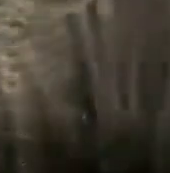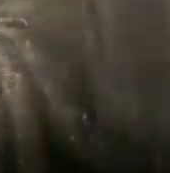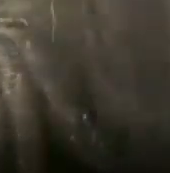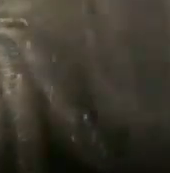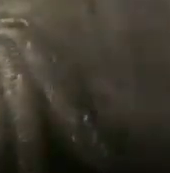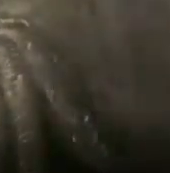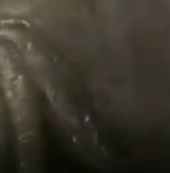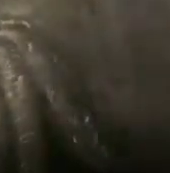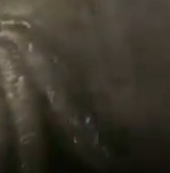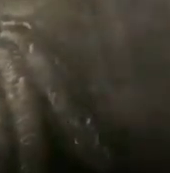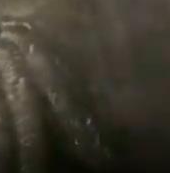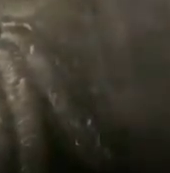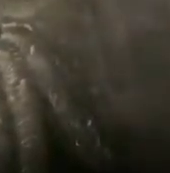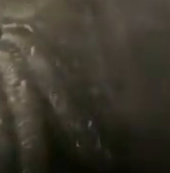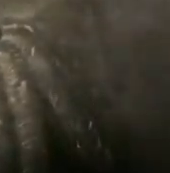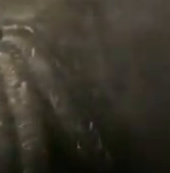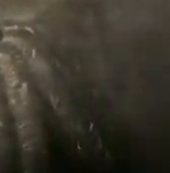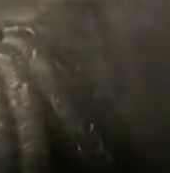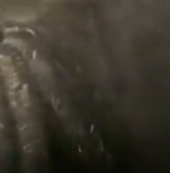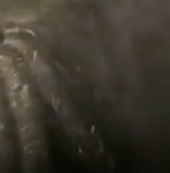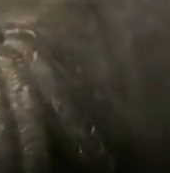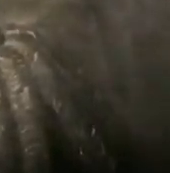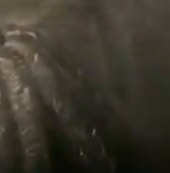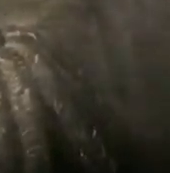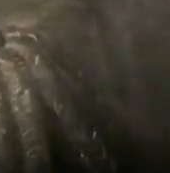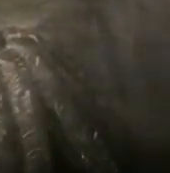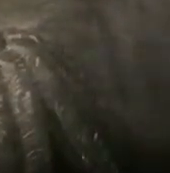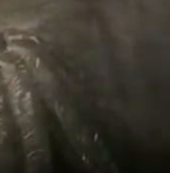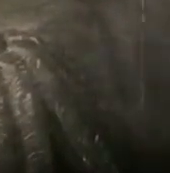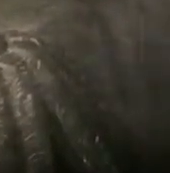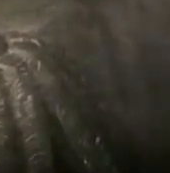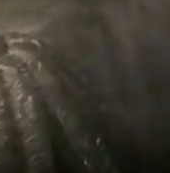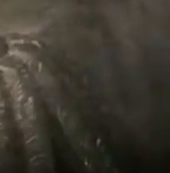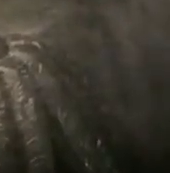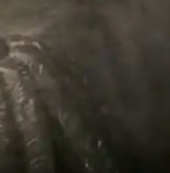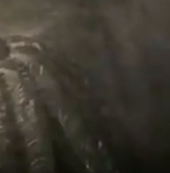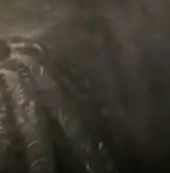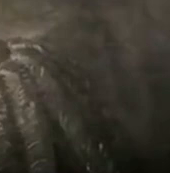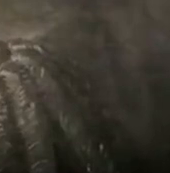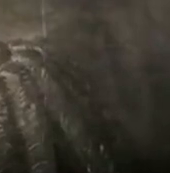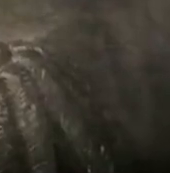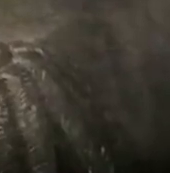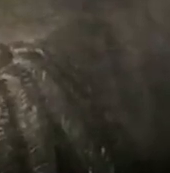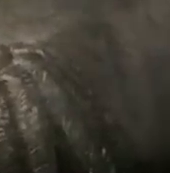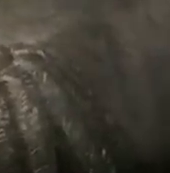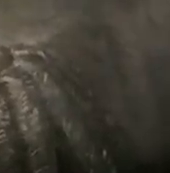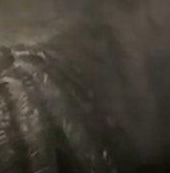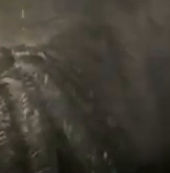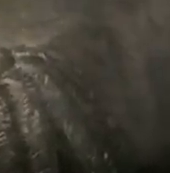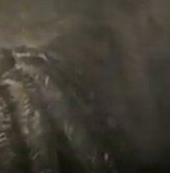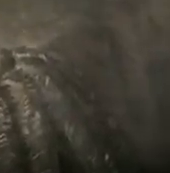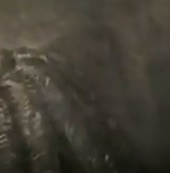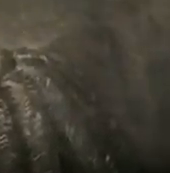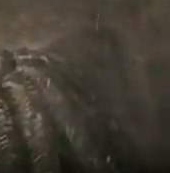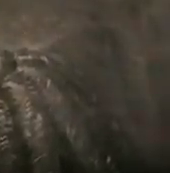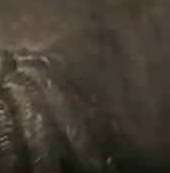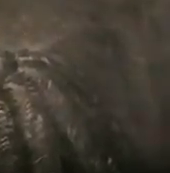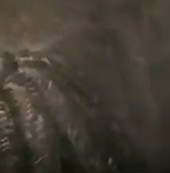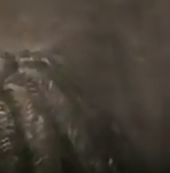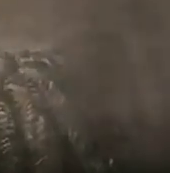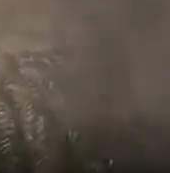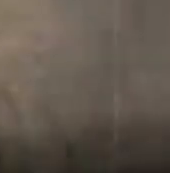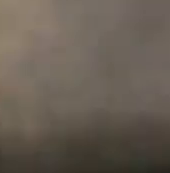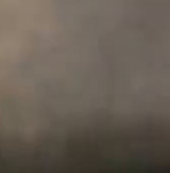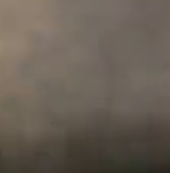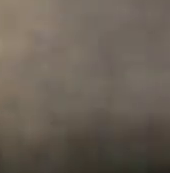en 1843 estableció que fuera a las 11 de la noche de cada 15 de septiembre. Esto a pesar de que